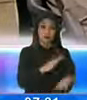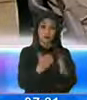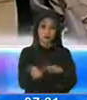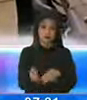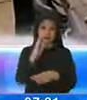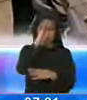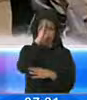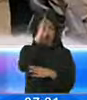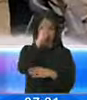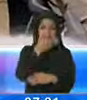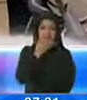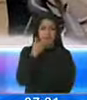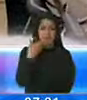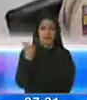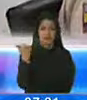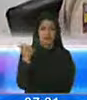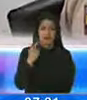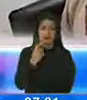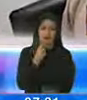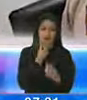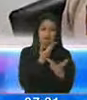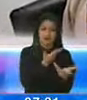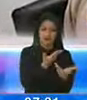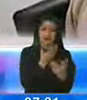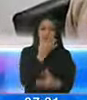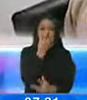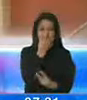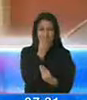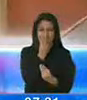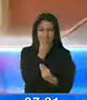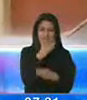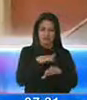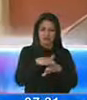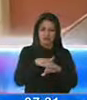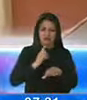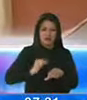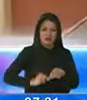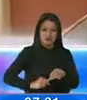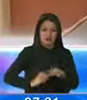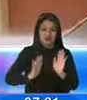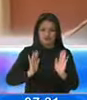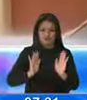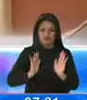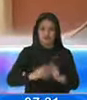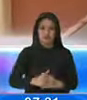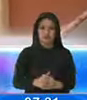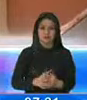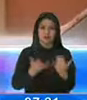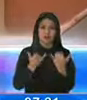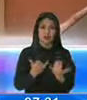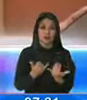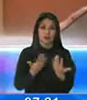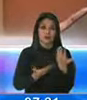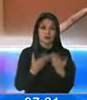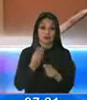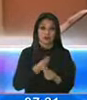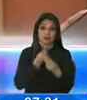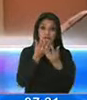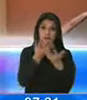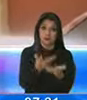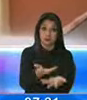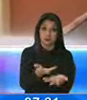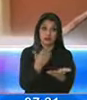policía prefiere reservar mayores detalles en torno a su muerte. No estamos aventurándonos a dar una